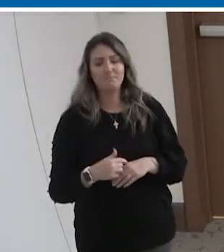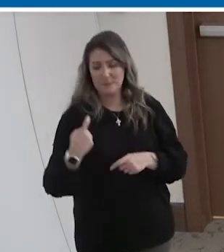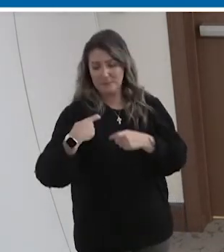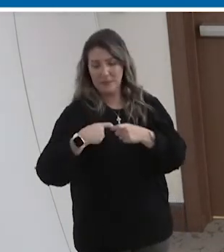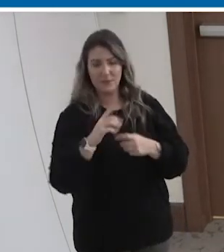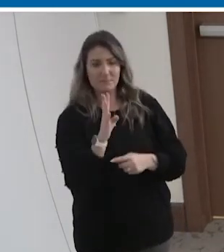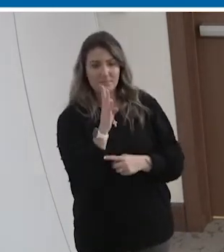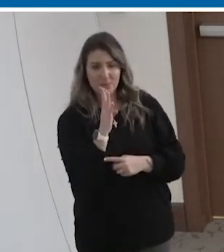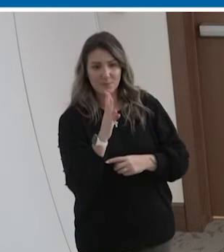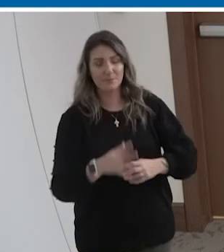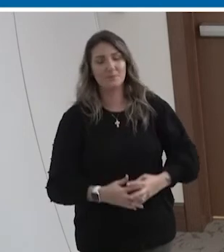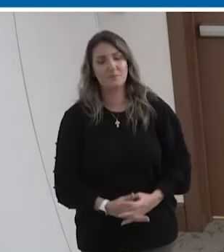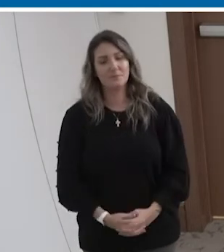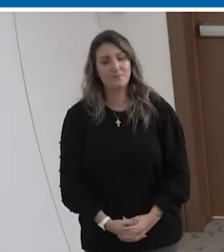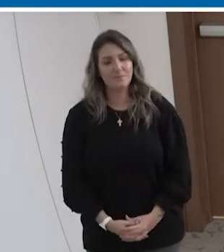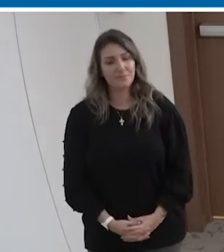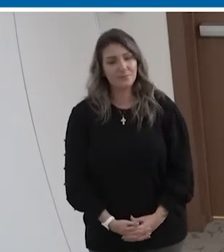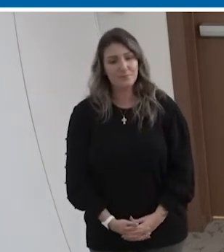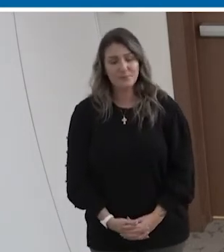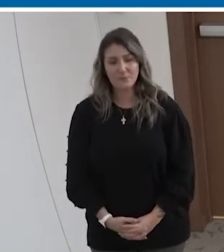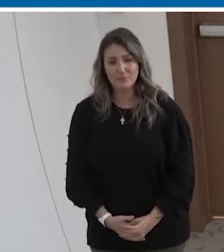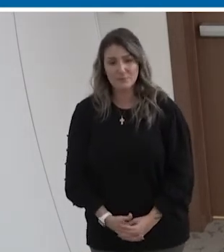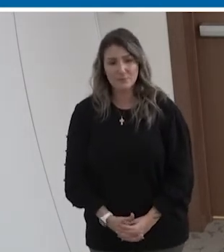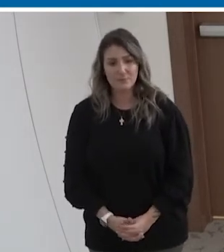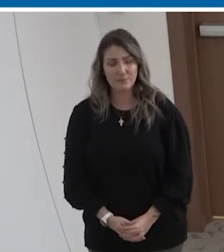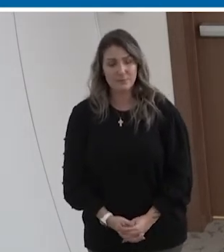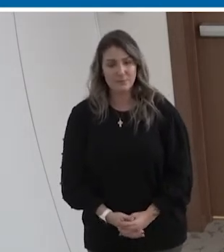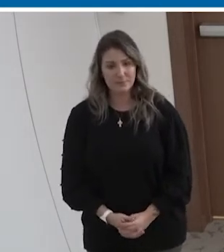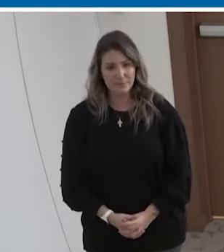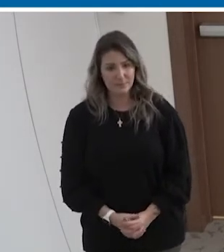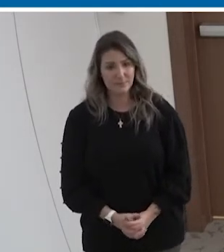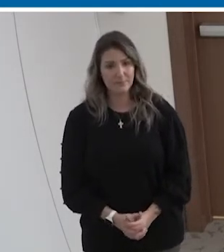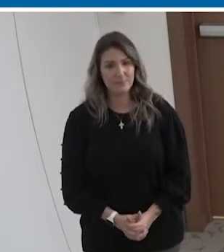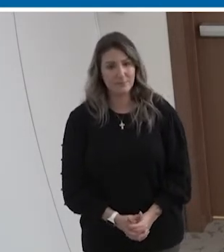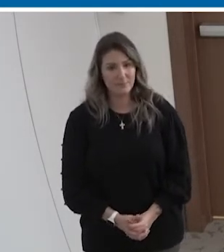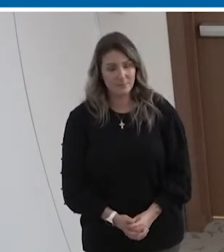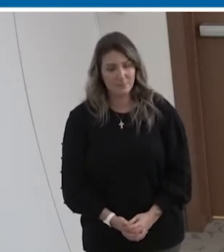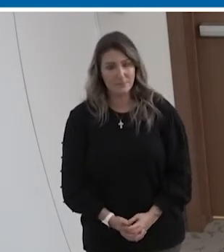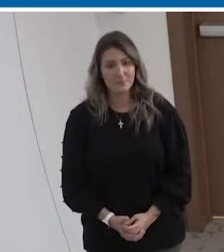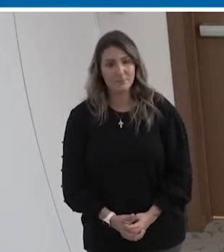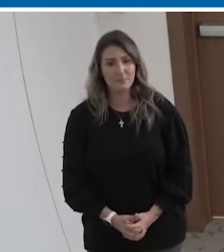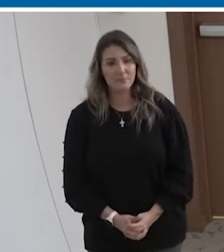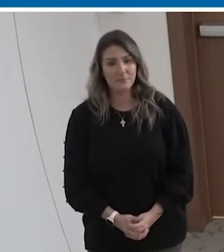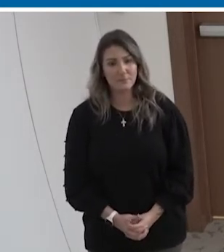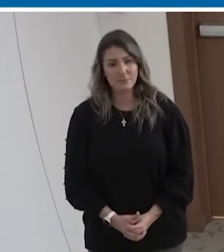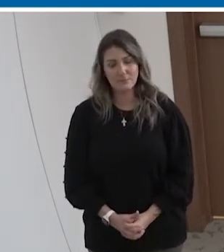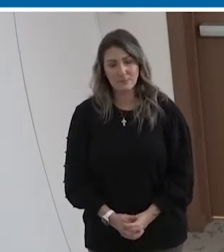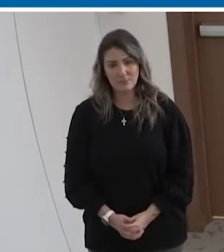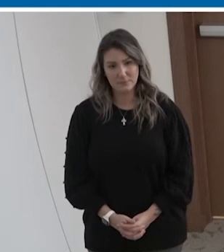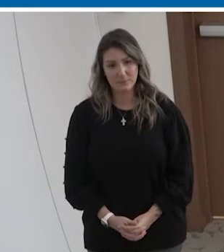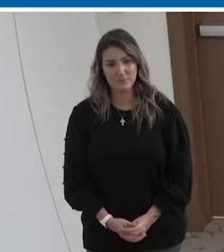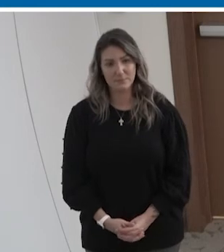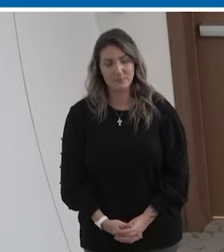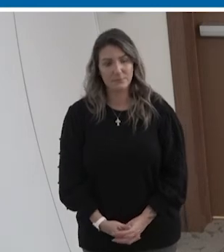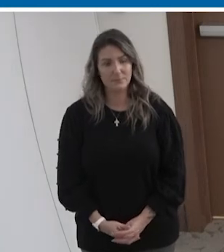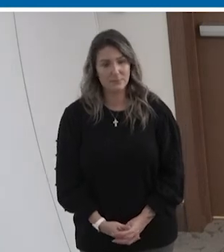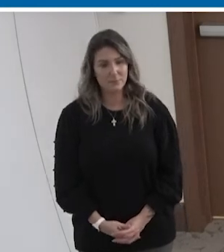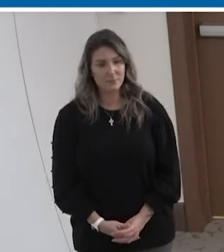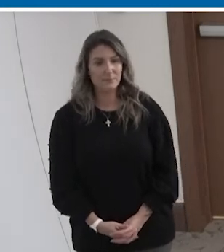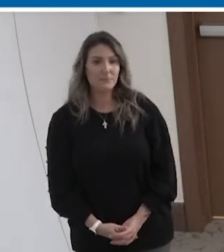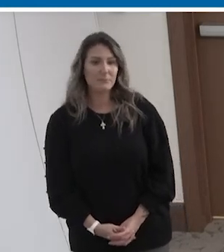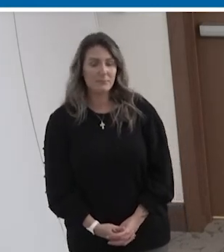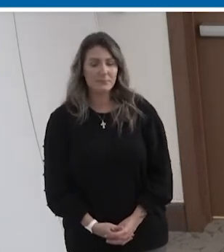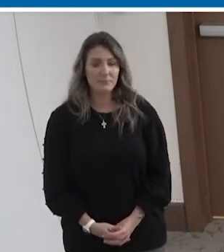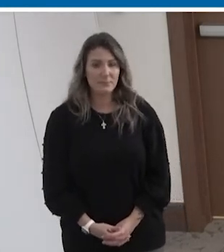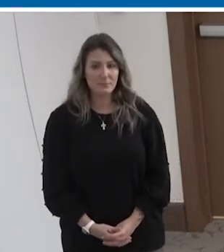más tiempo después de haber sido enfermos, haber sido enfermado con el COVID-19